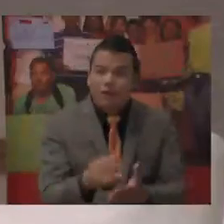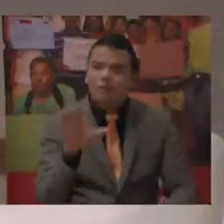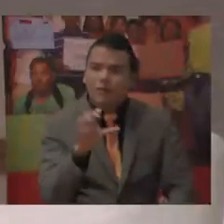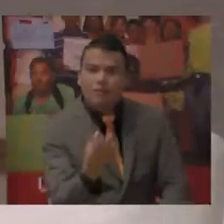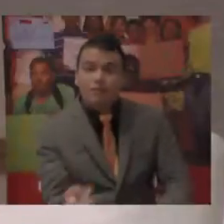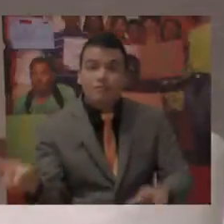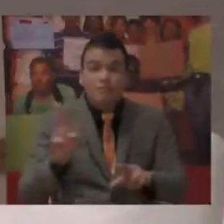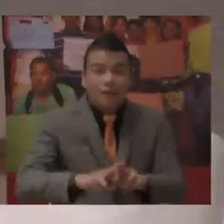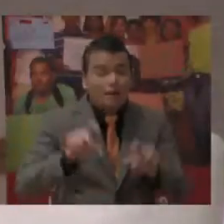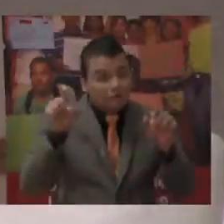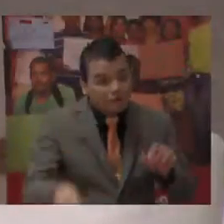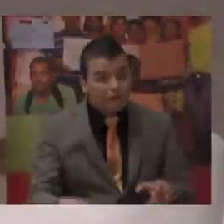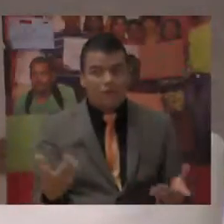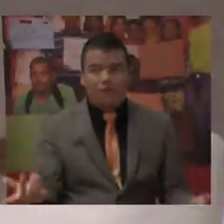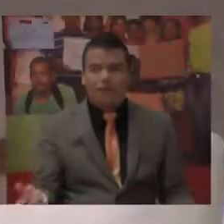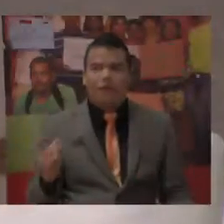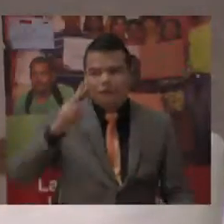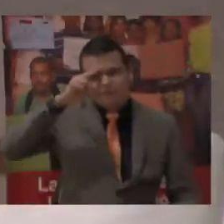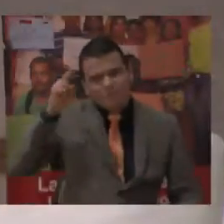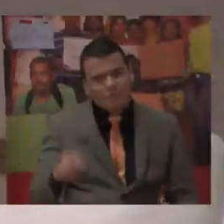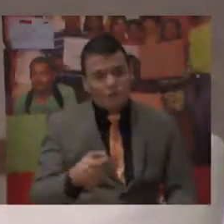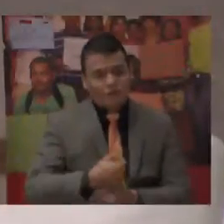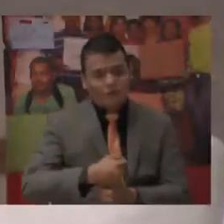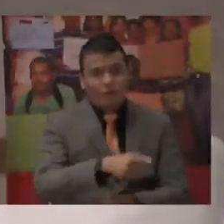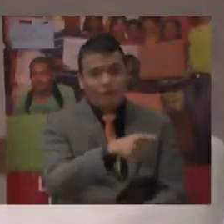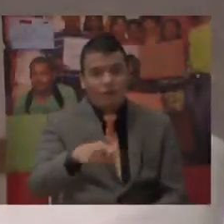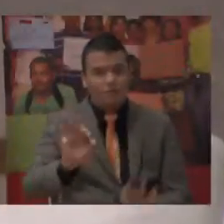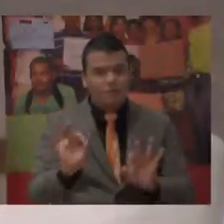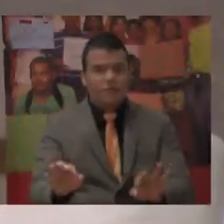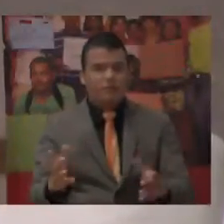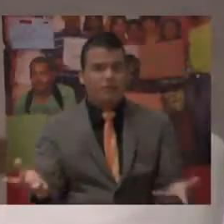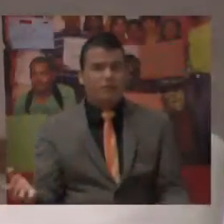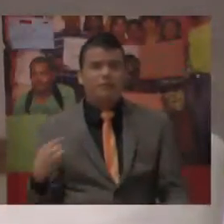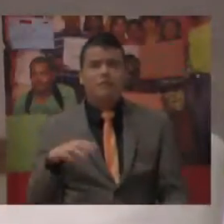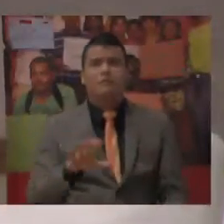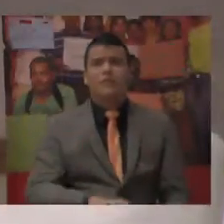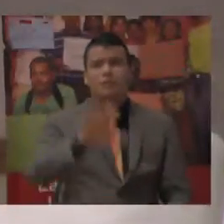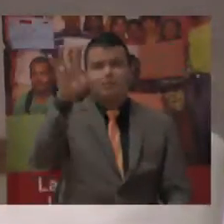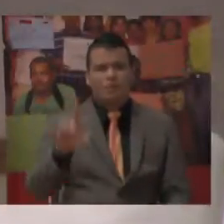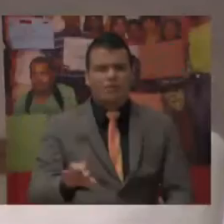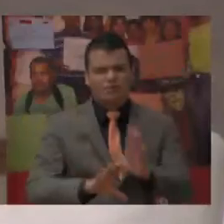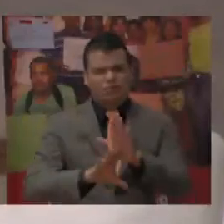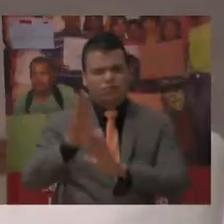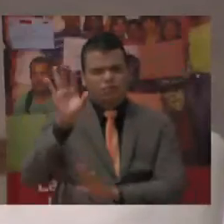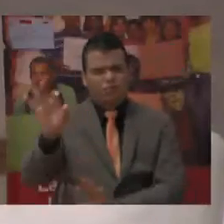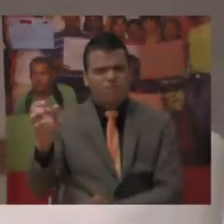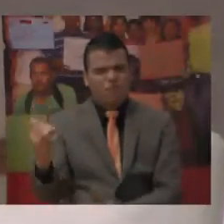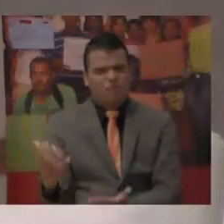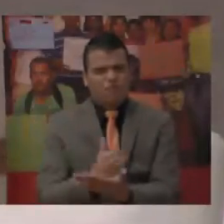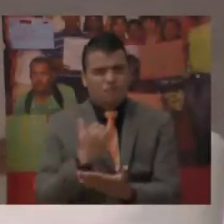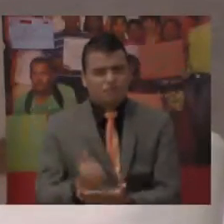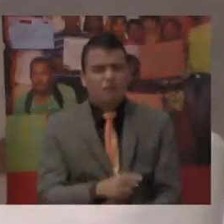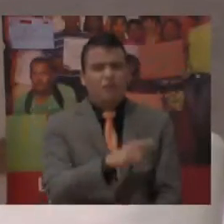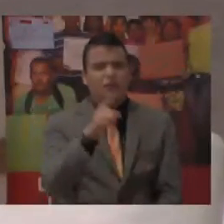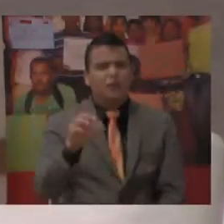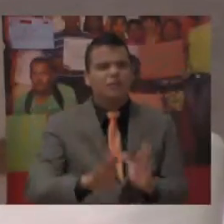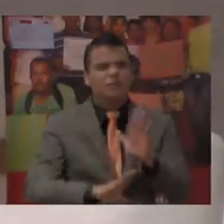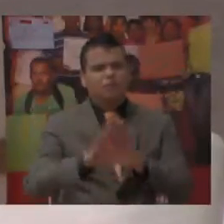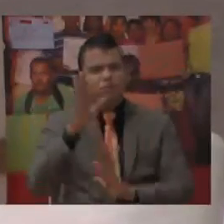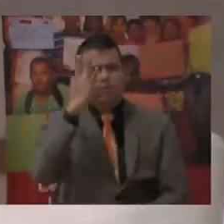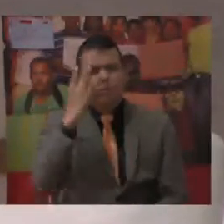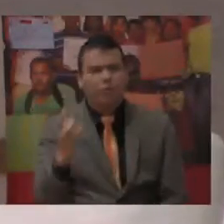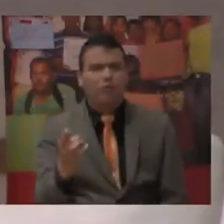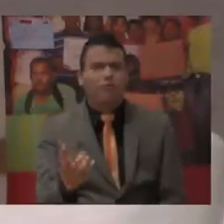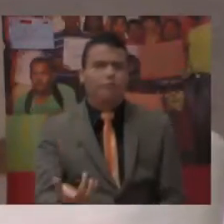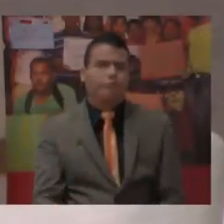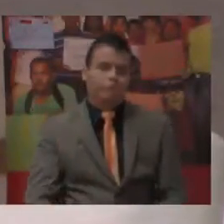la gente, hay que valorar más la mano de obra. Ustedes van a los países desarrollados, y los países desarrollados, ¿por qué son desarrollados?